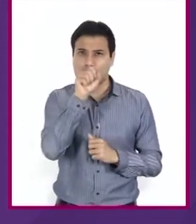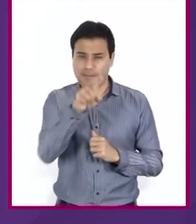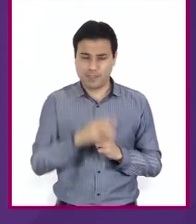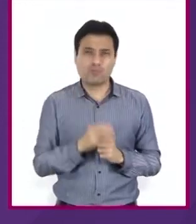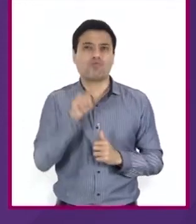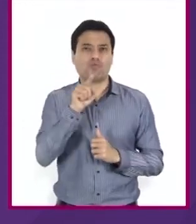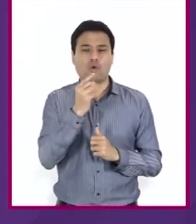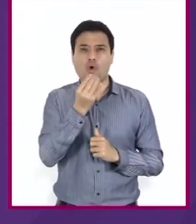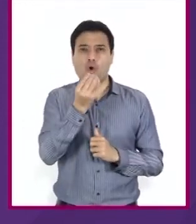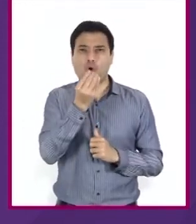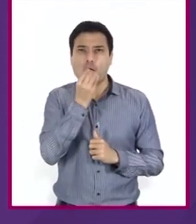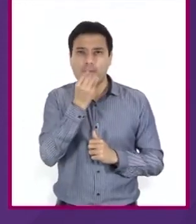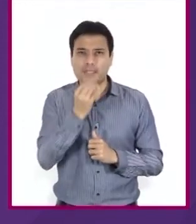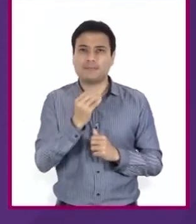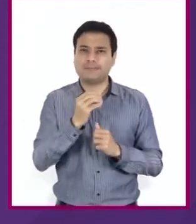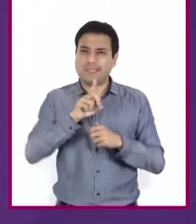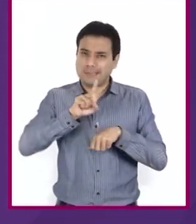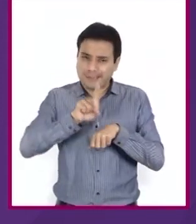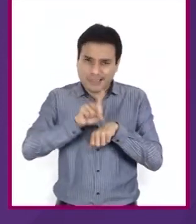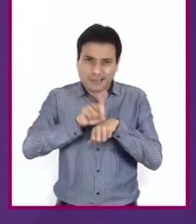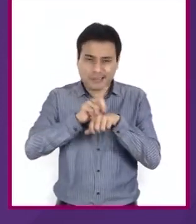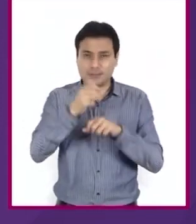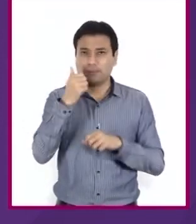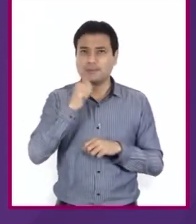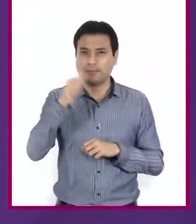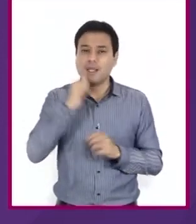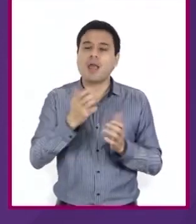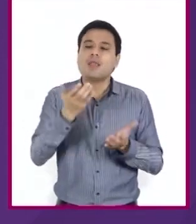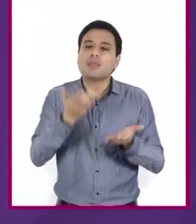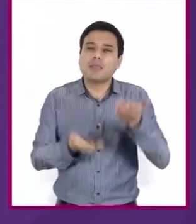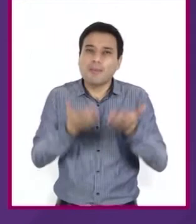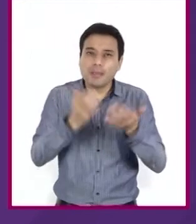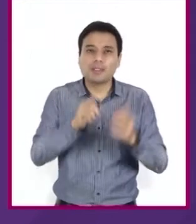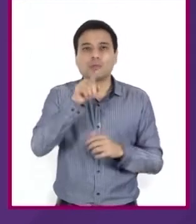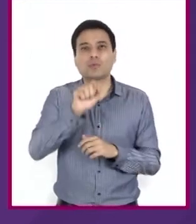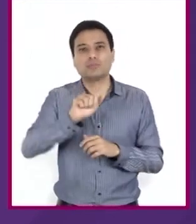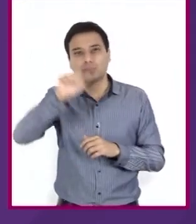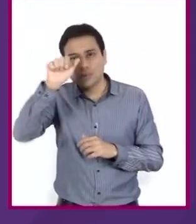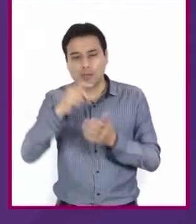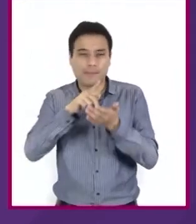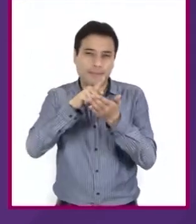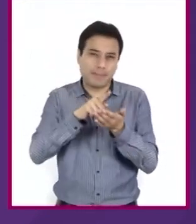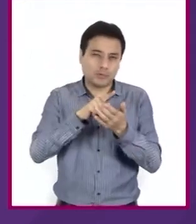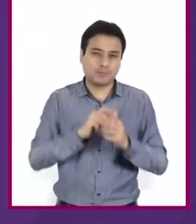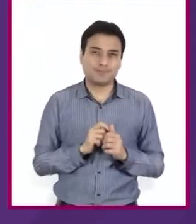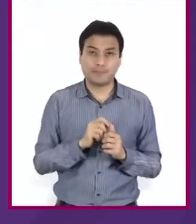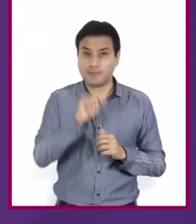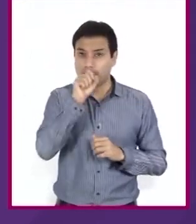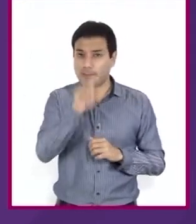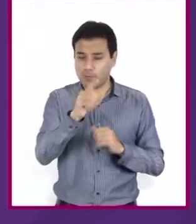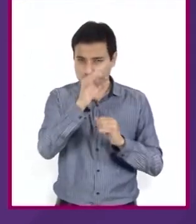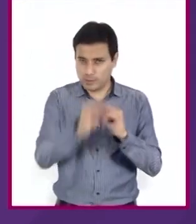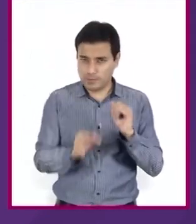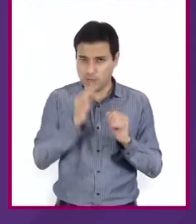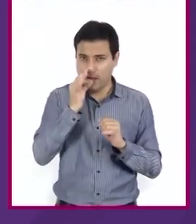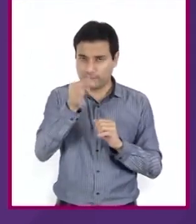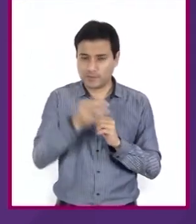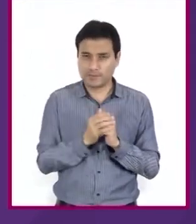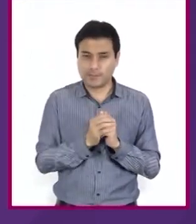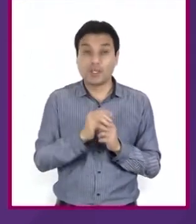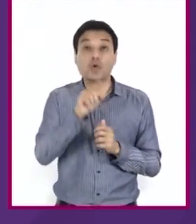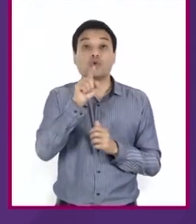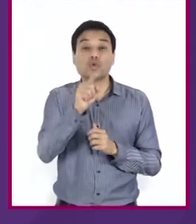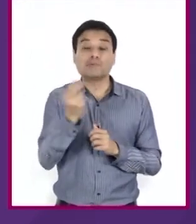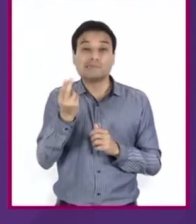requerimientos diarios de acuerdo a las actividades y peso corporal de cada uno. Y, por último, elegir el